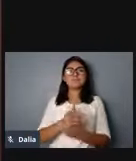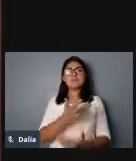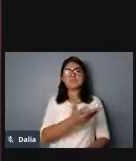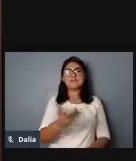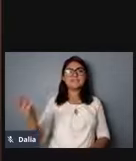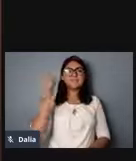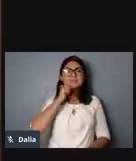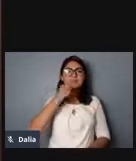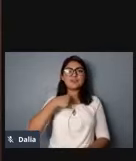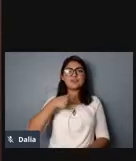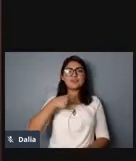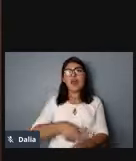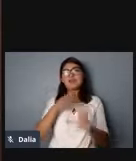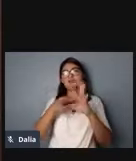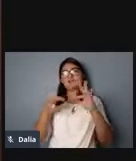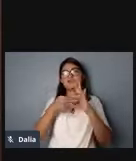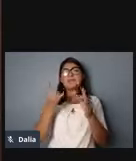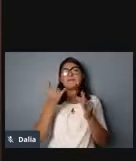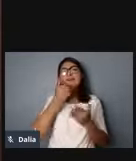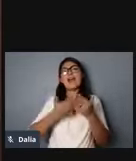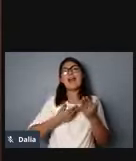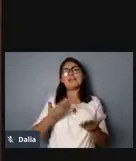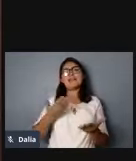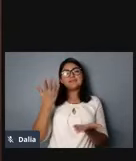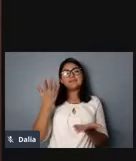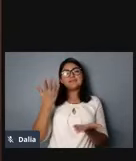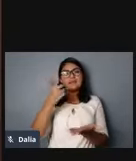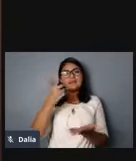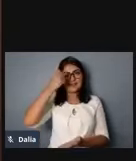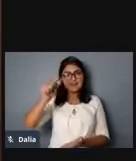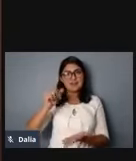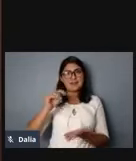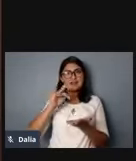Dali, te agradezco infinitamente.